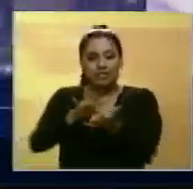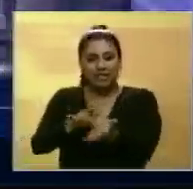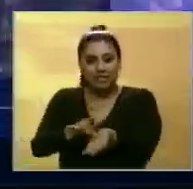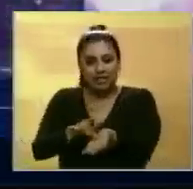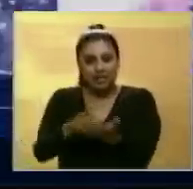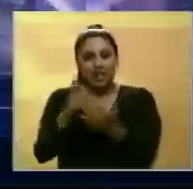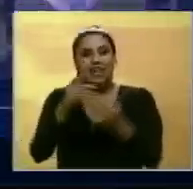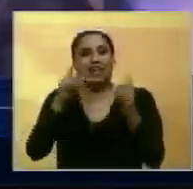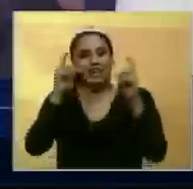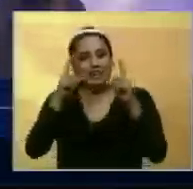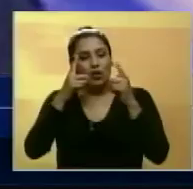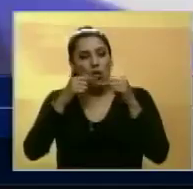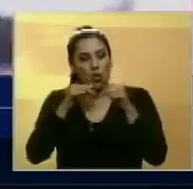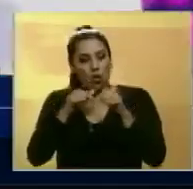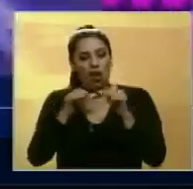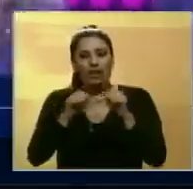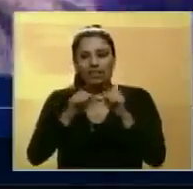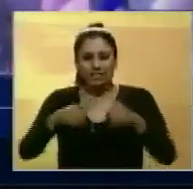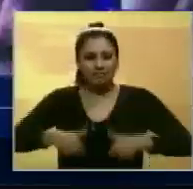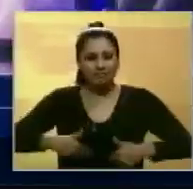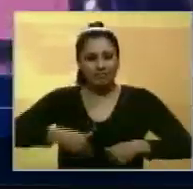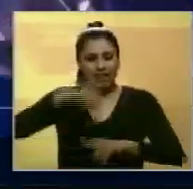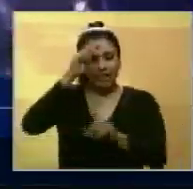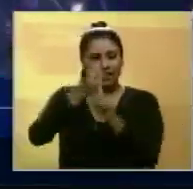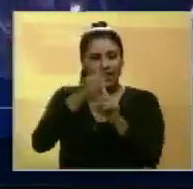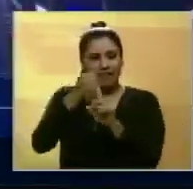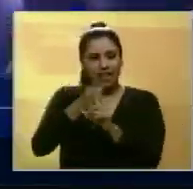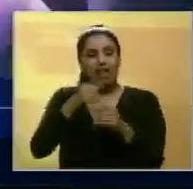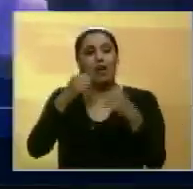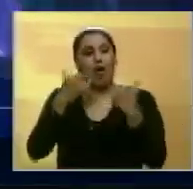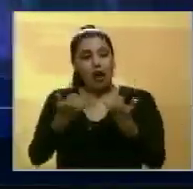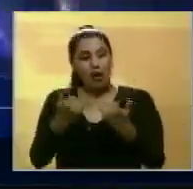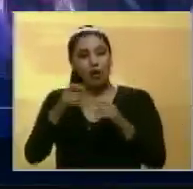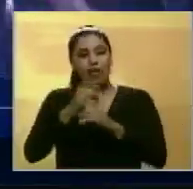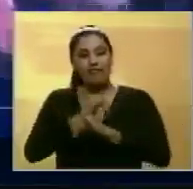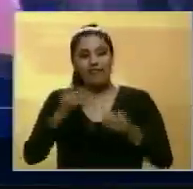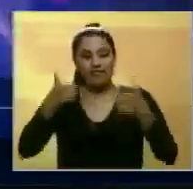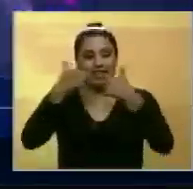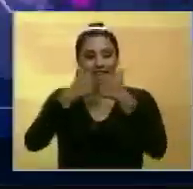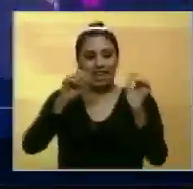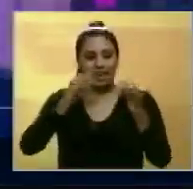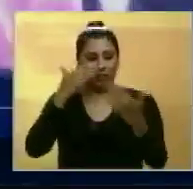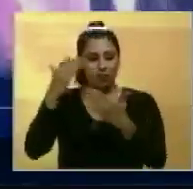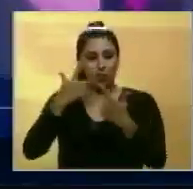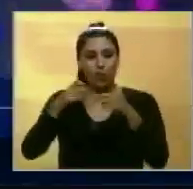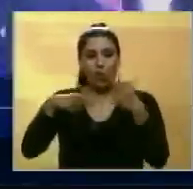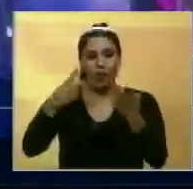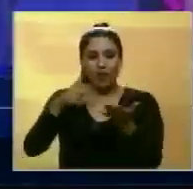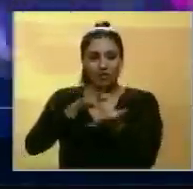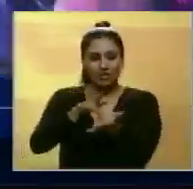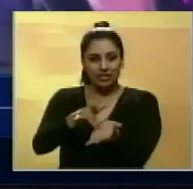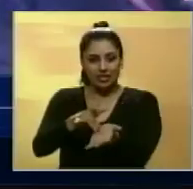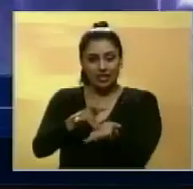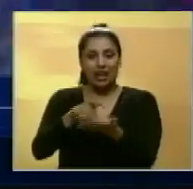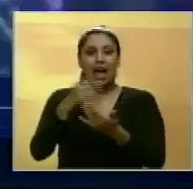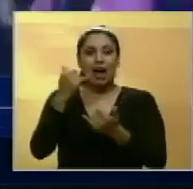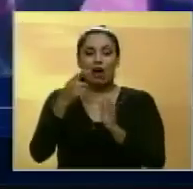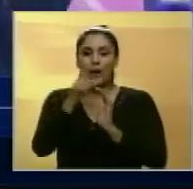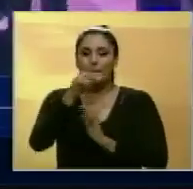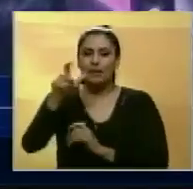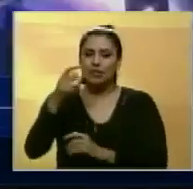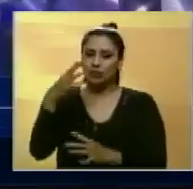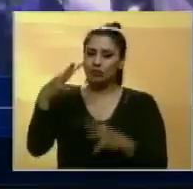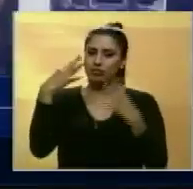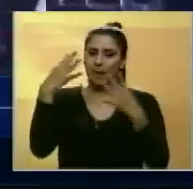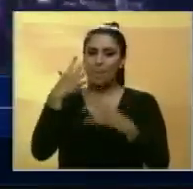estudio y en señal de que ha continuado trabajando, estrenó en la final de American Idol su nuevo sencillo. El escenario no pudo